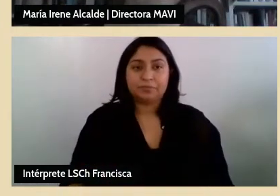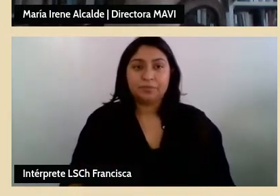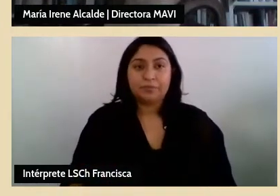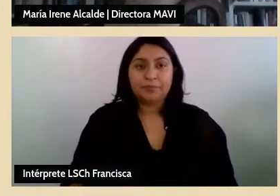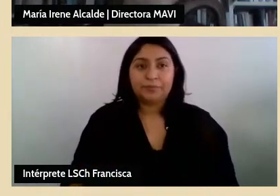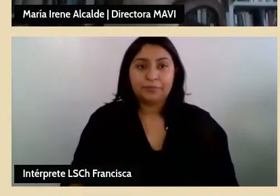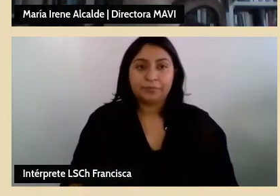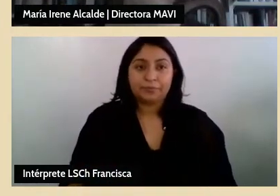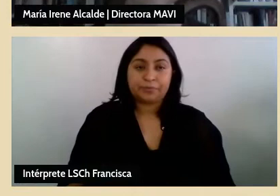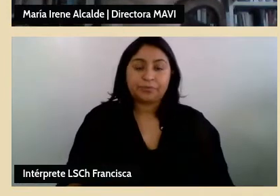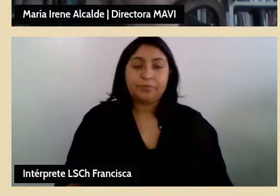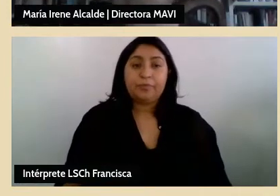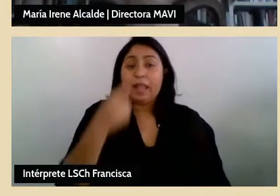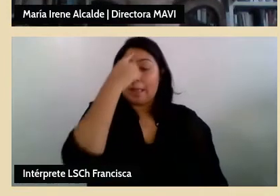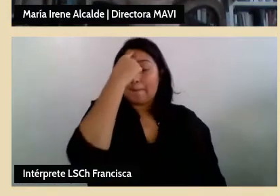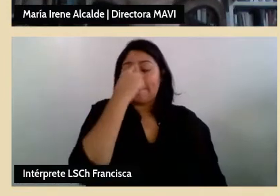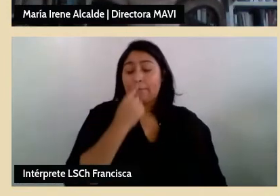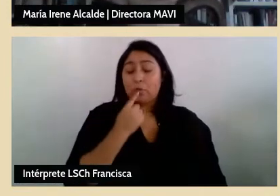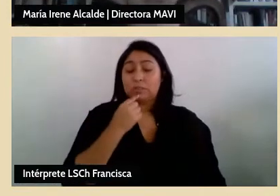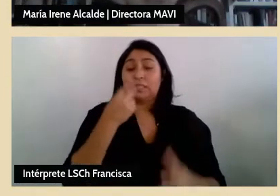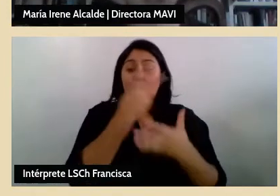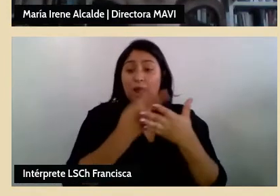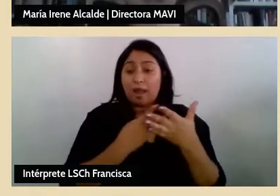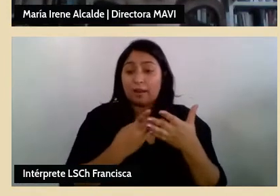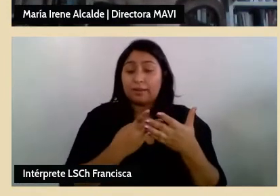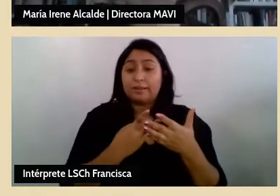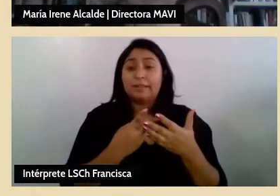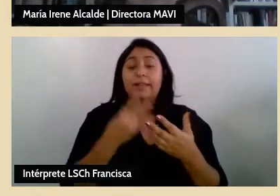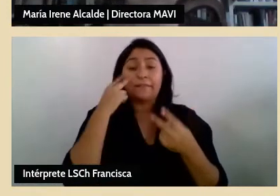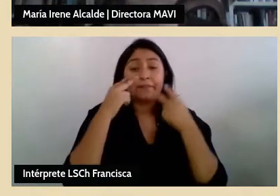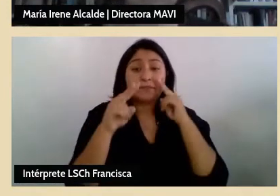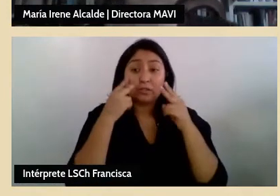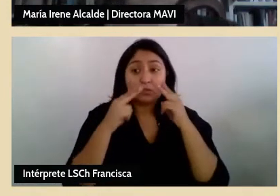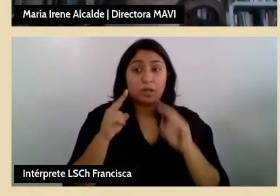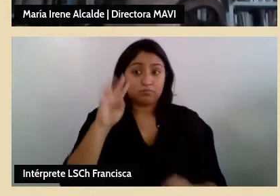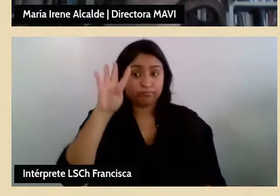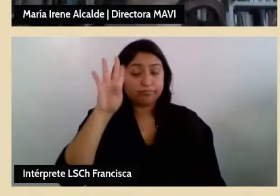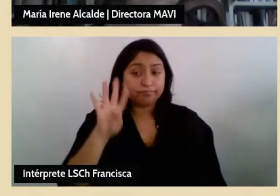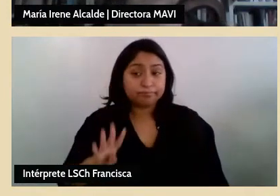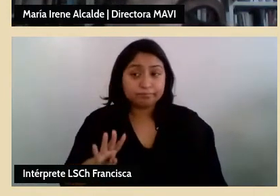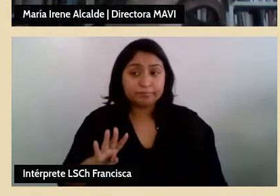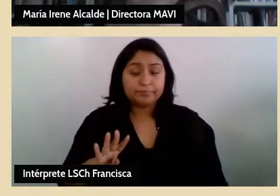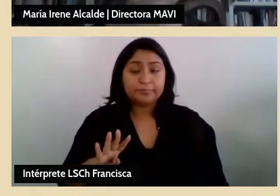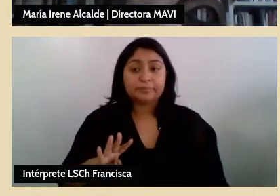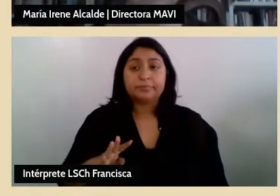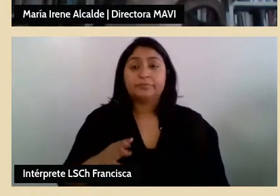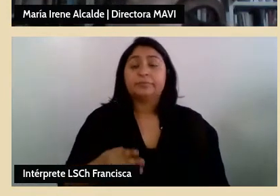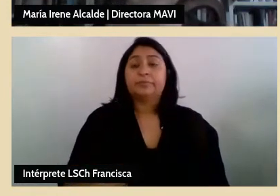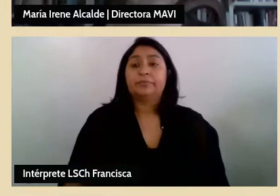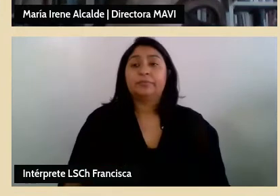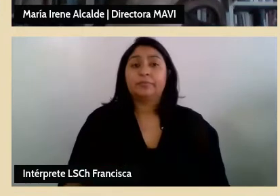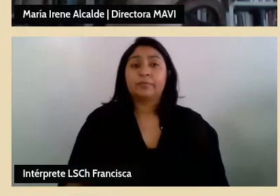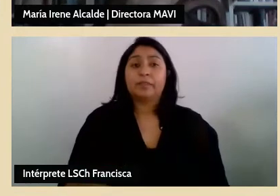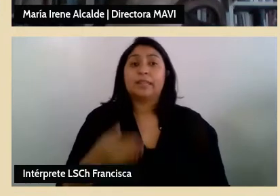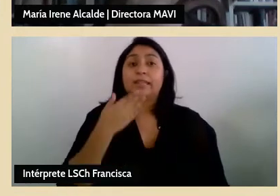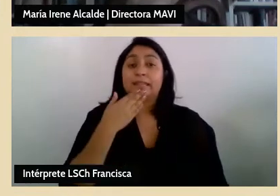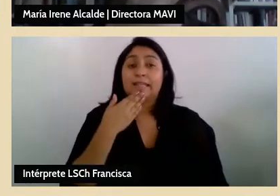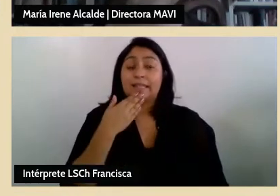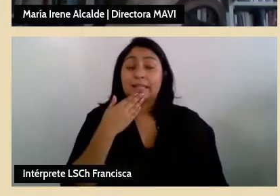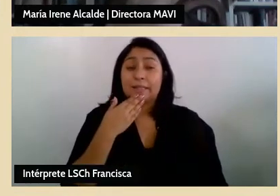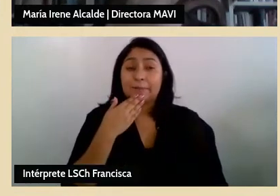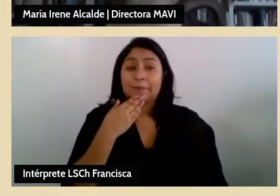Este museo, el Museo de Artes Visuales, también quiero hacer hincapié en que ya tiene